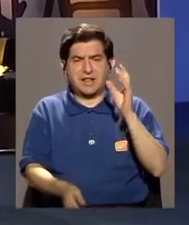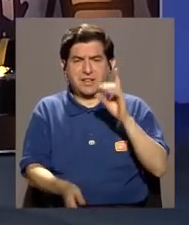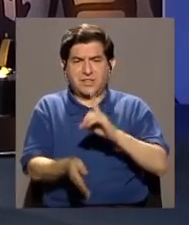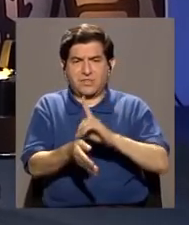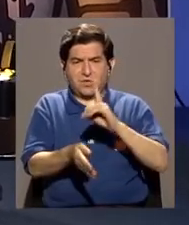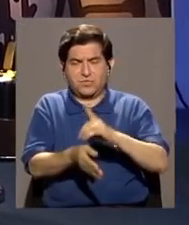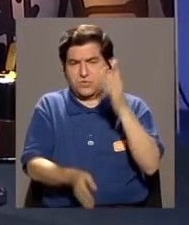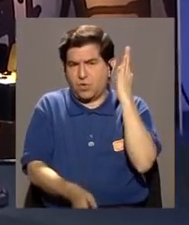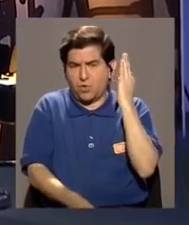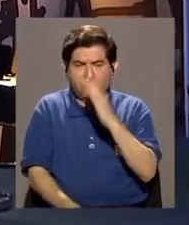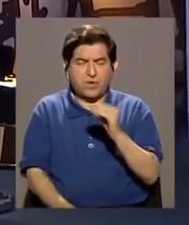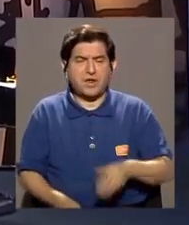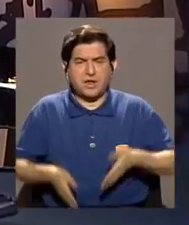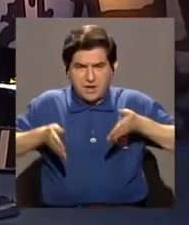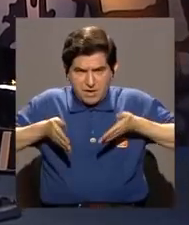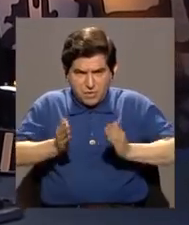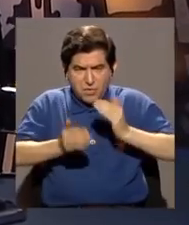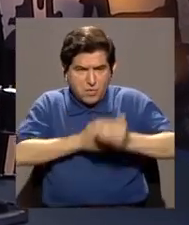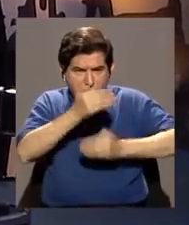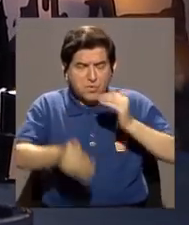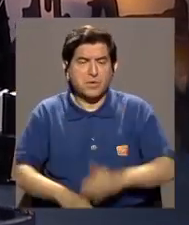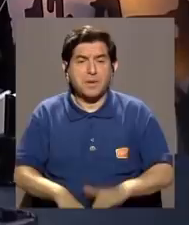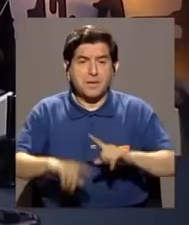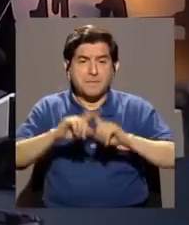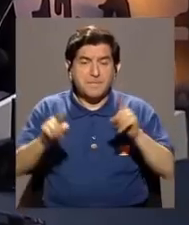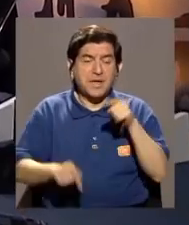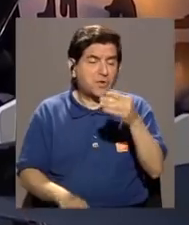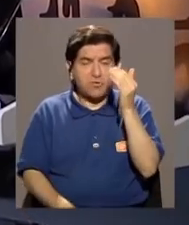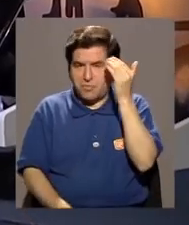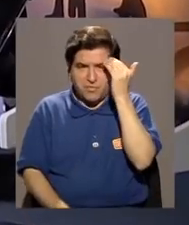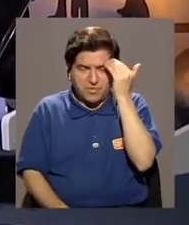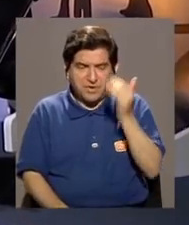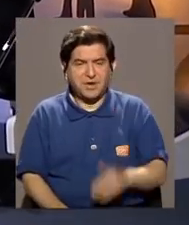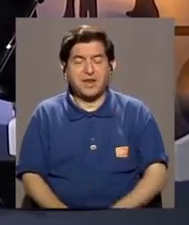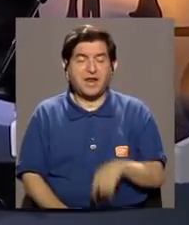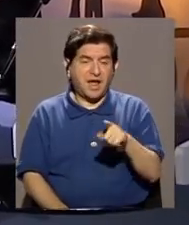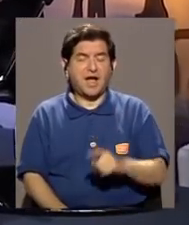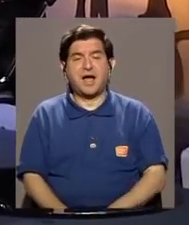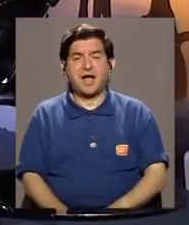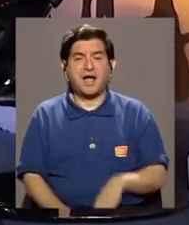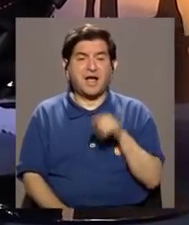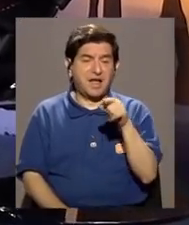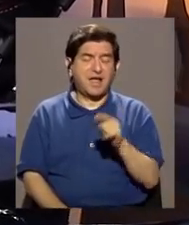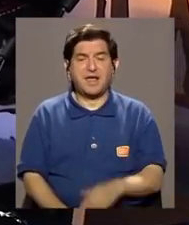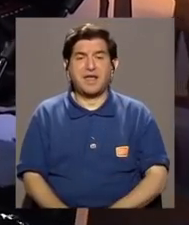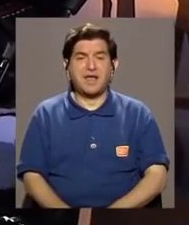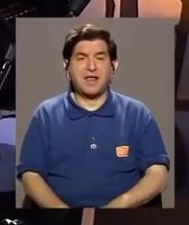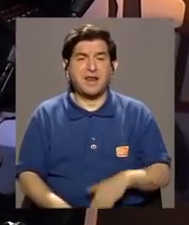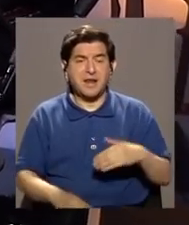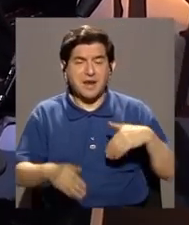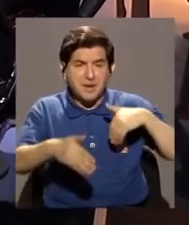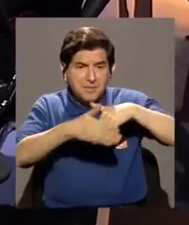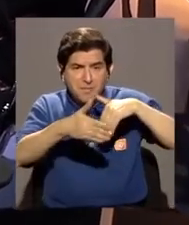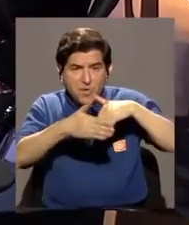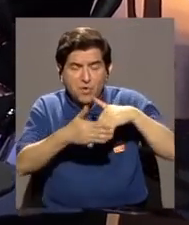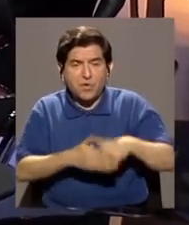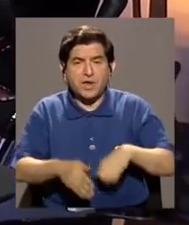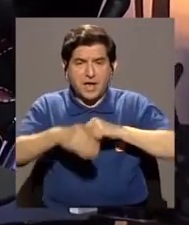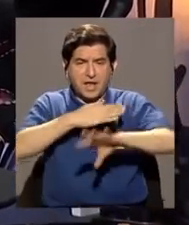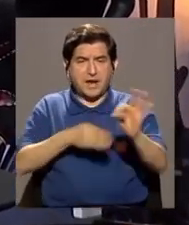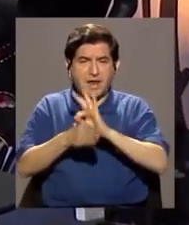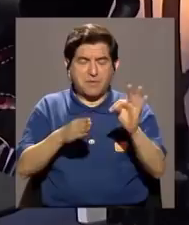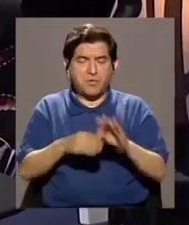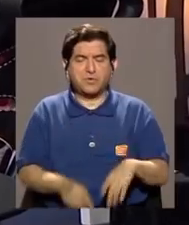por una cuestión de orden personal en efecto haya obstaculizado el acceso aborto terapéutico de una manera éticamente inaceptable pero también están los otros